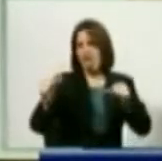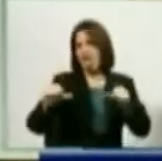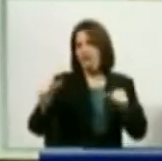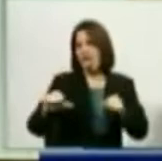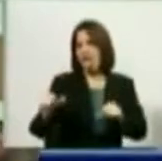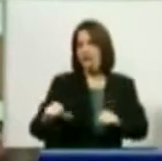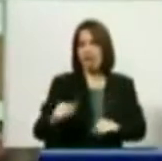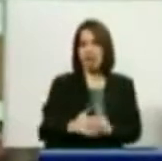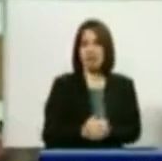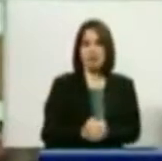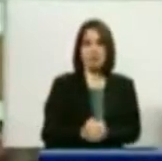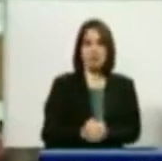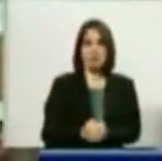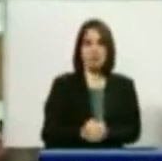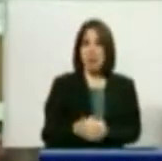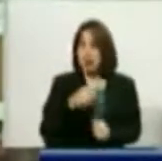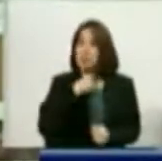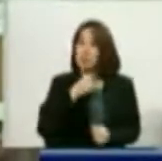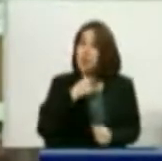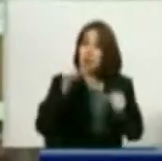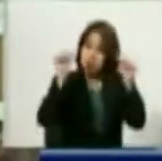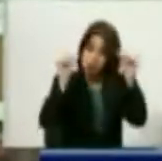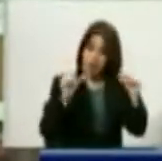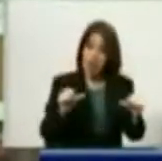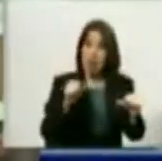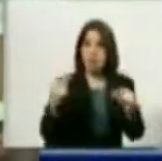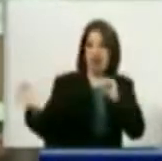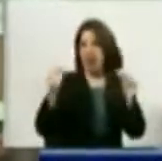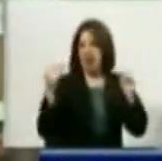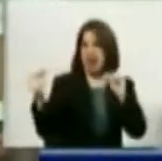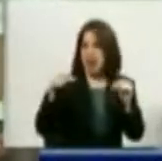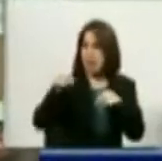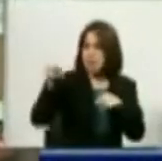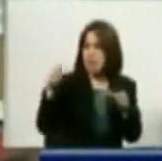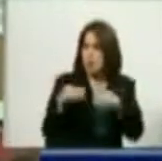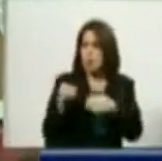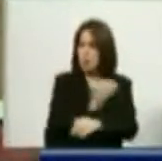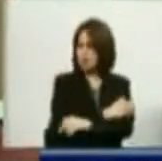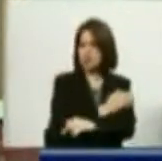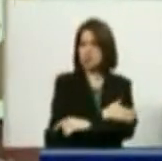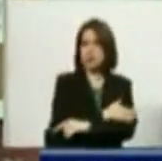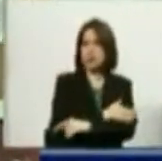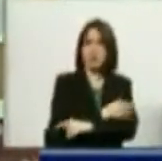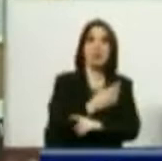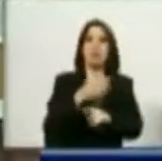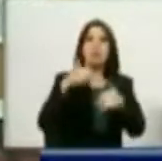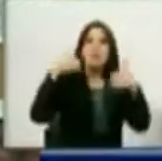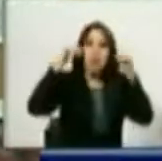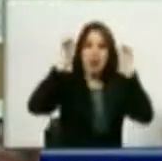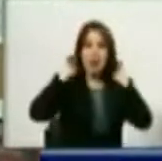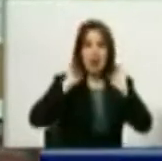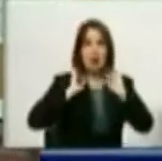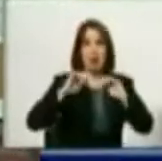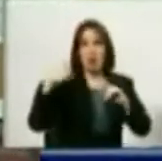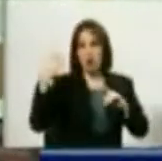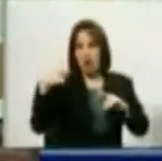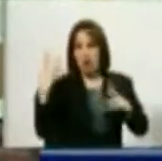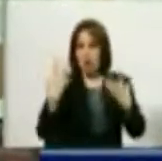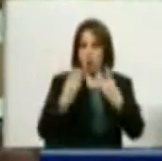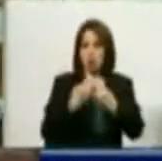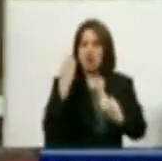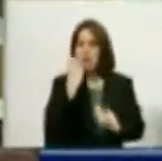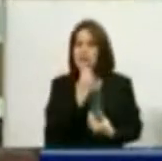no me gusta no me gustan estos tú y cuando ellos pelean entre ellos porque una cosa que Pelé María La loca con capriles